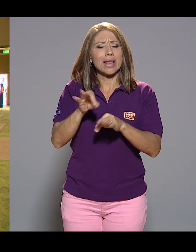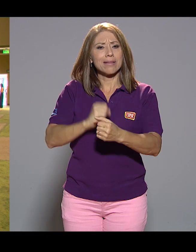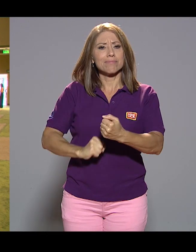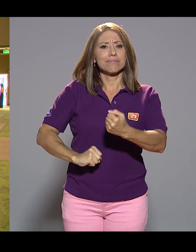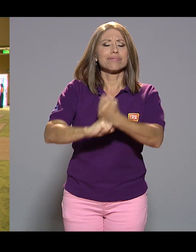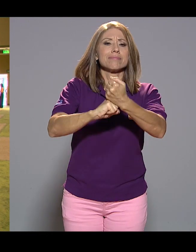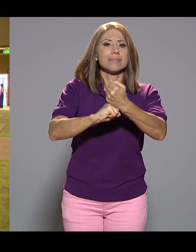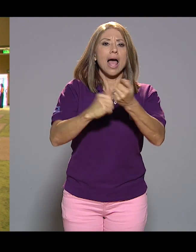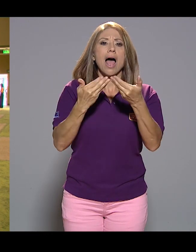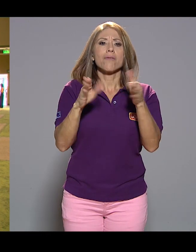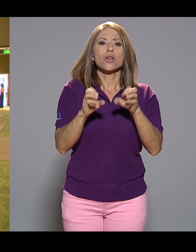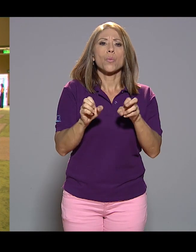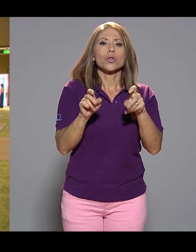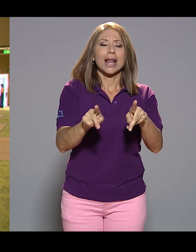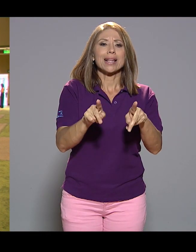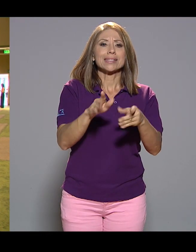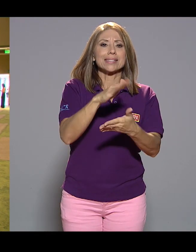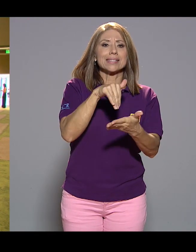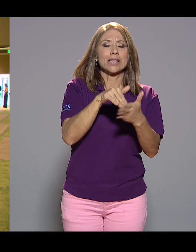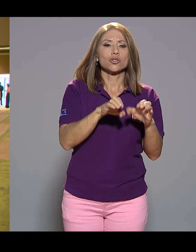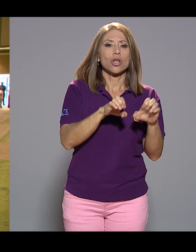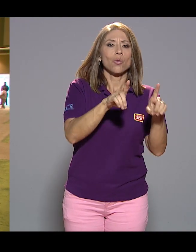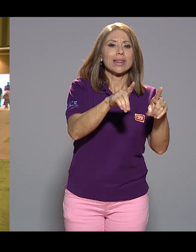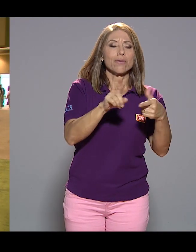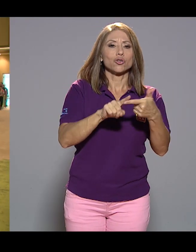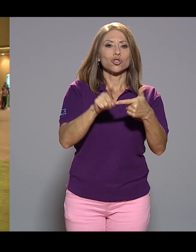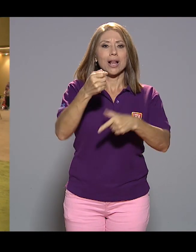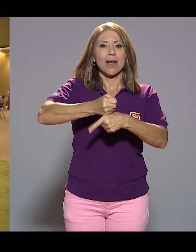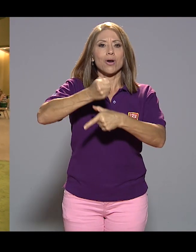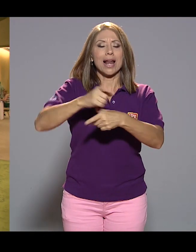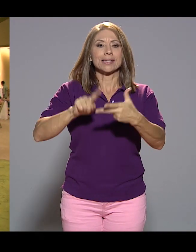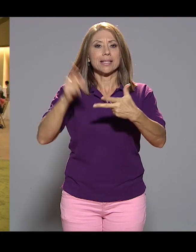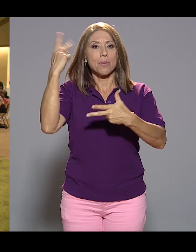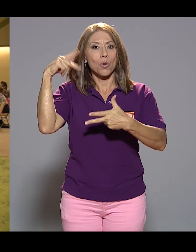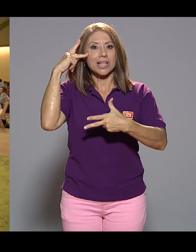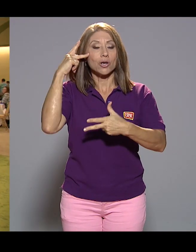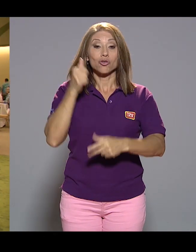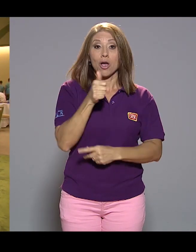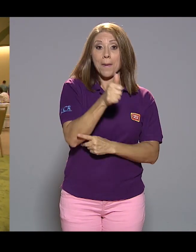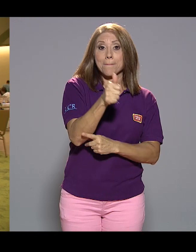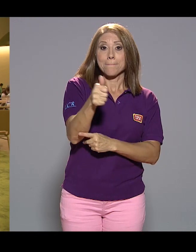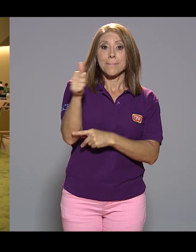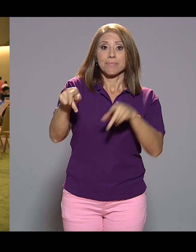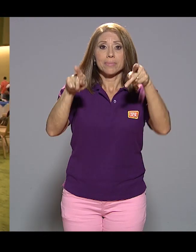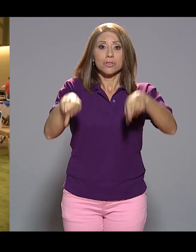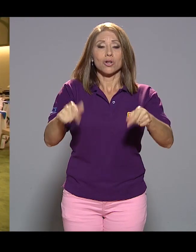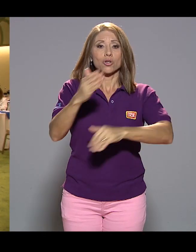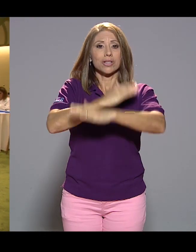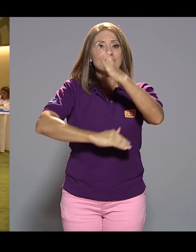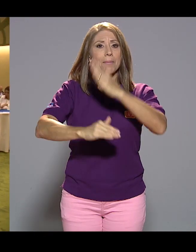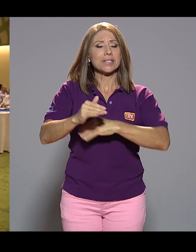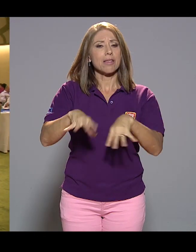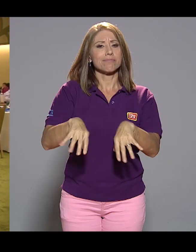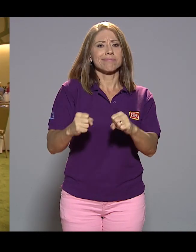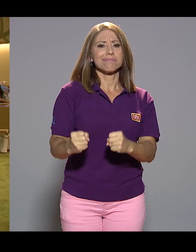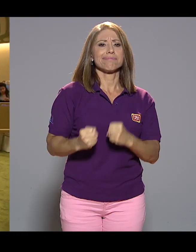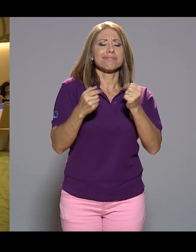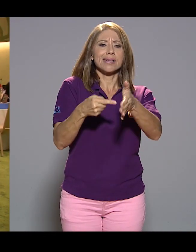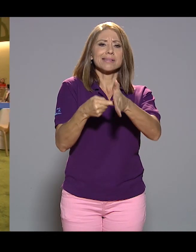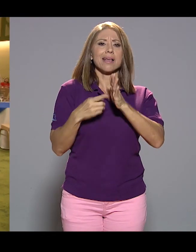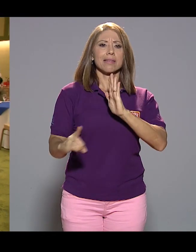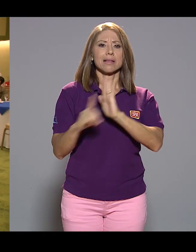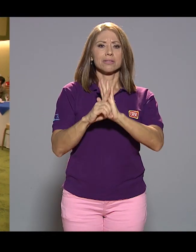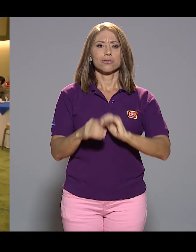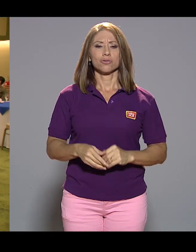sociedad logremos brindar apoyo y abrir plataformas en los centros educativos, laborales y políticos para que sean las mismas personas